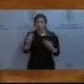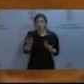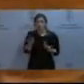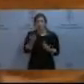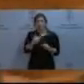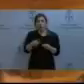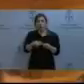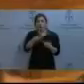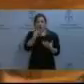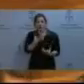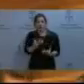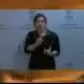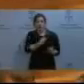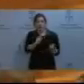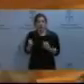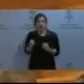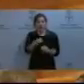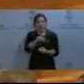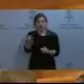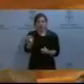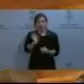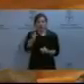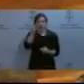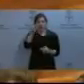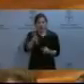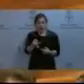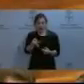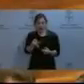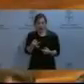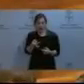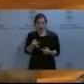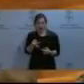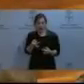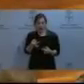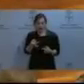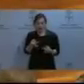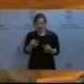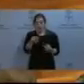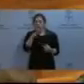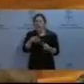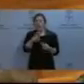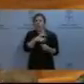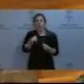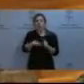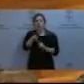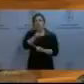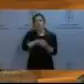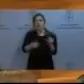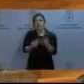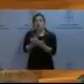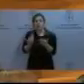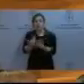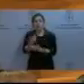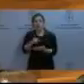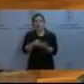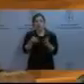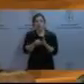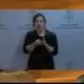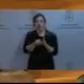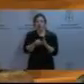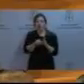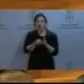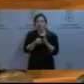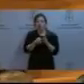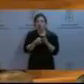política seria, necesaria, efectiva o real. Viven al día, van solventando los problemas día a día, cuando no a patadas, y cierran los